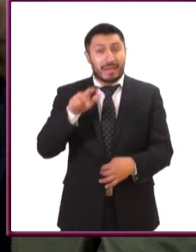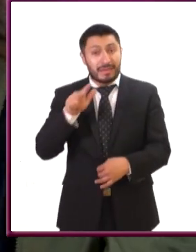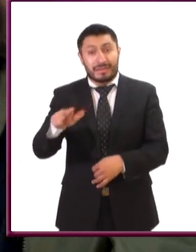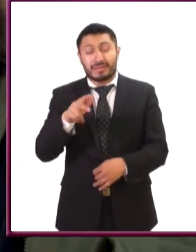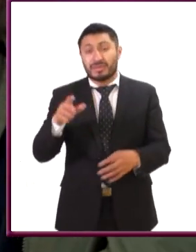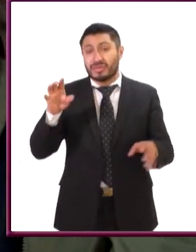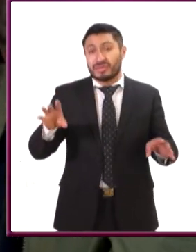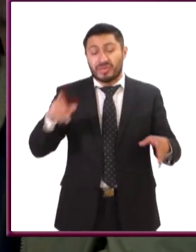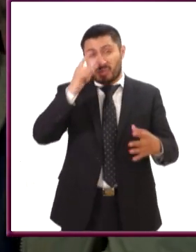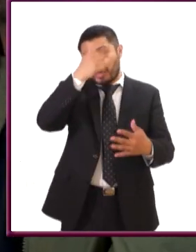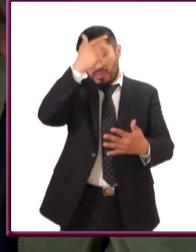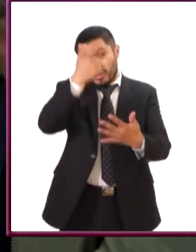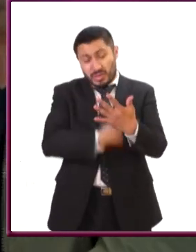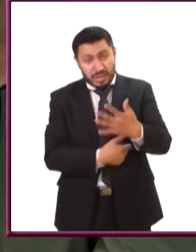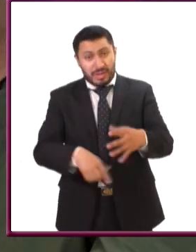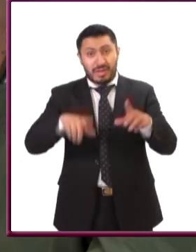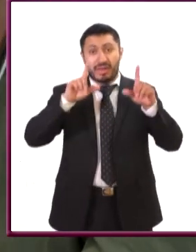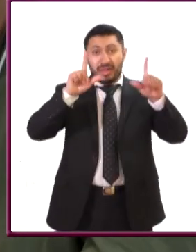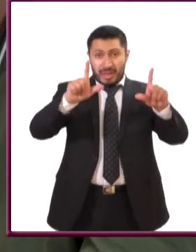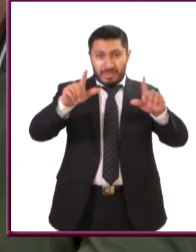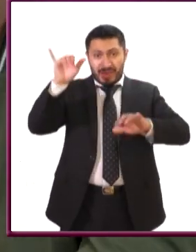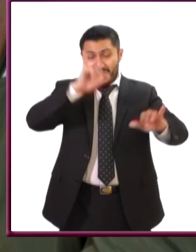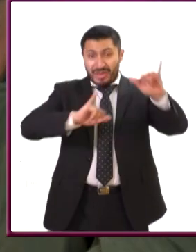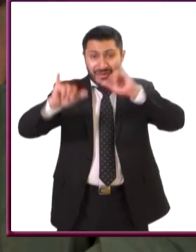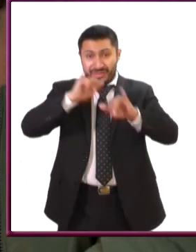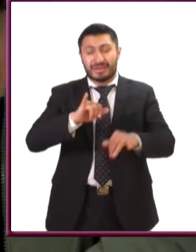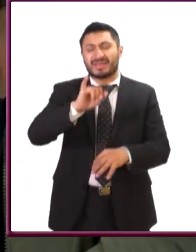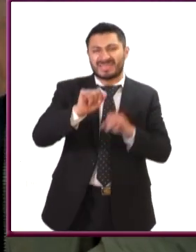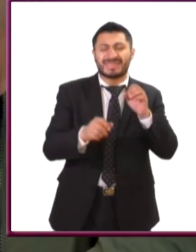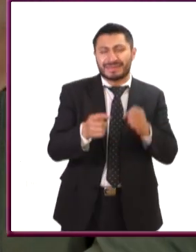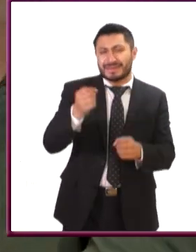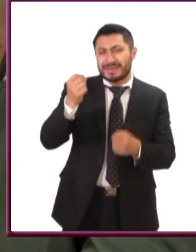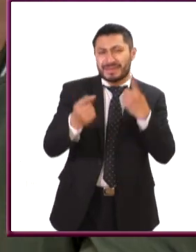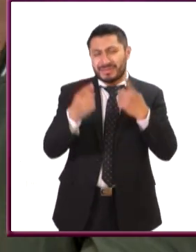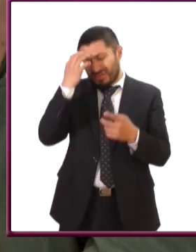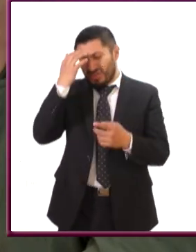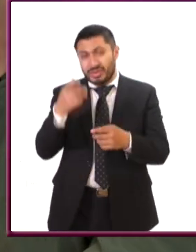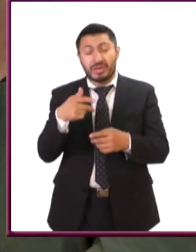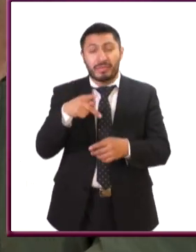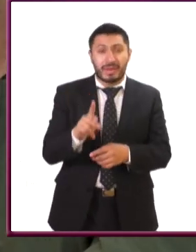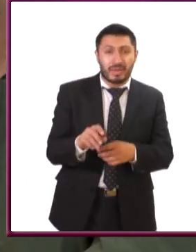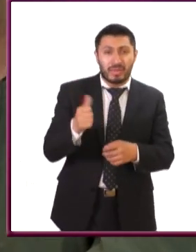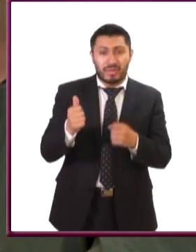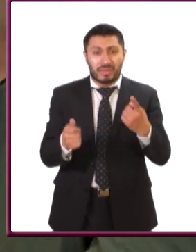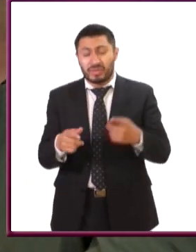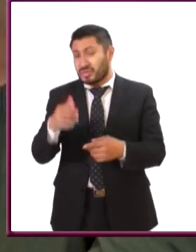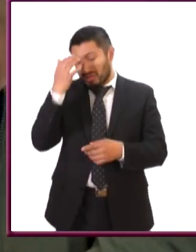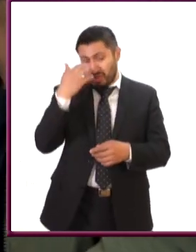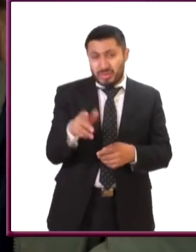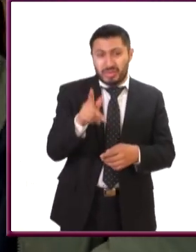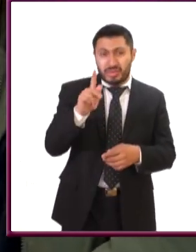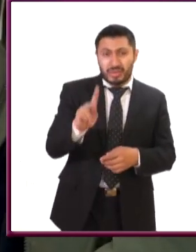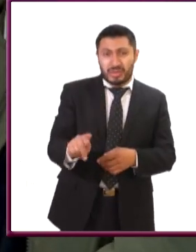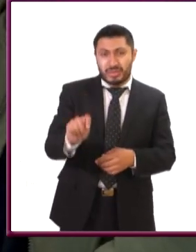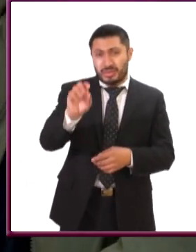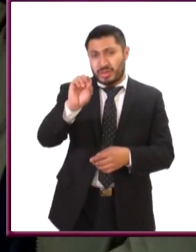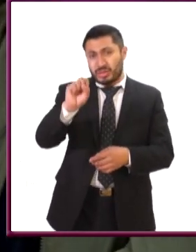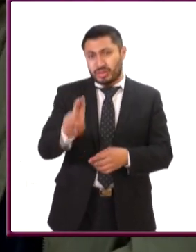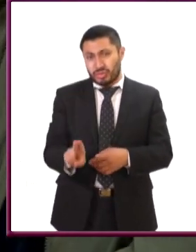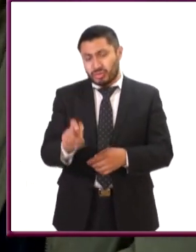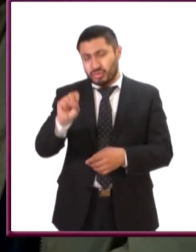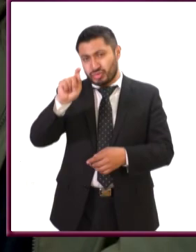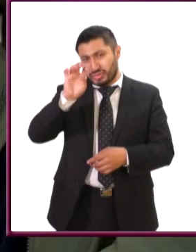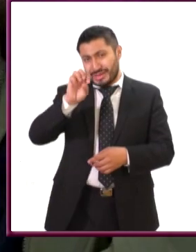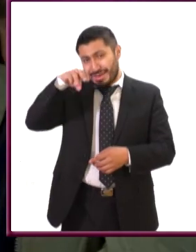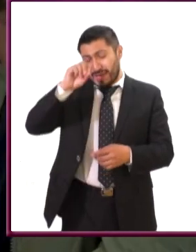los 118 elementos de la tabla periódica? Sí, me sé algunos de memoria, pero hay otros con unos nombres tan extraños como